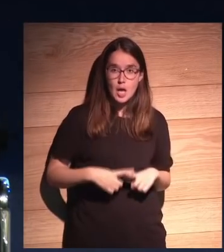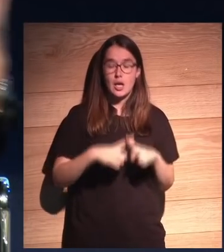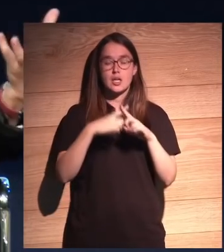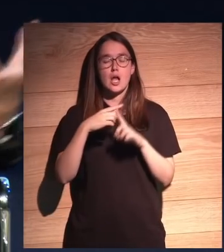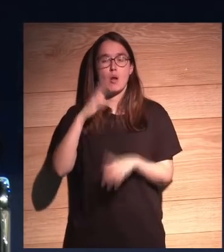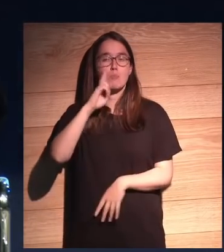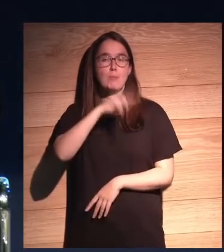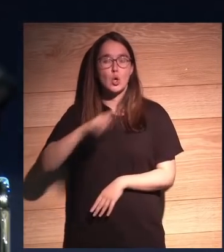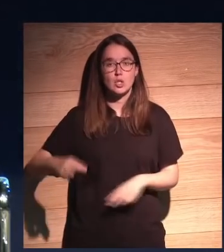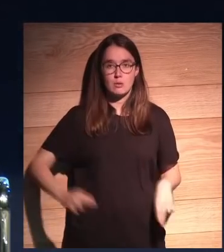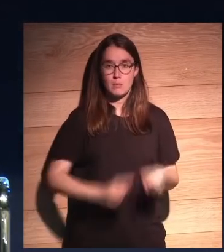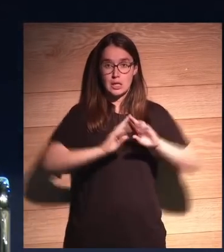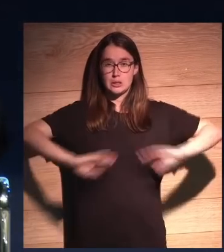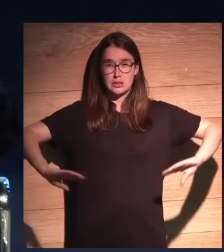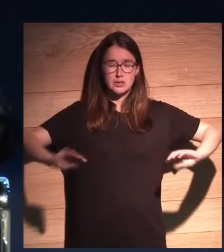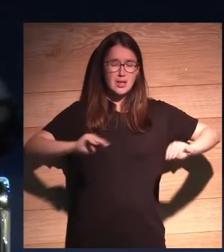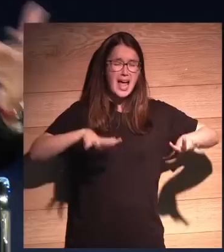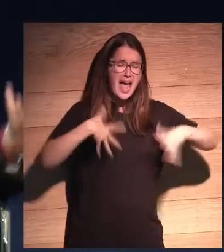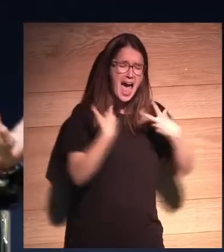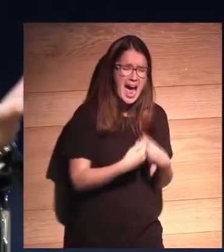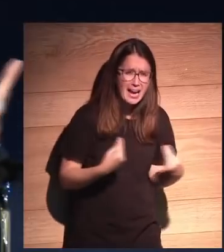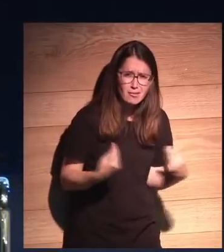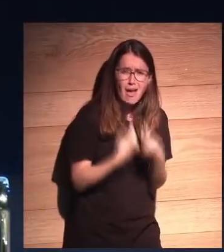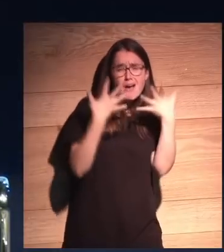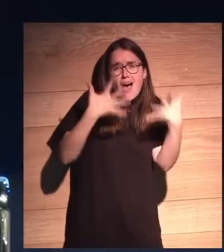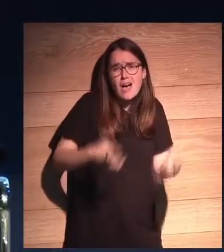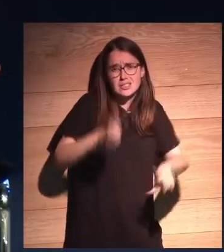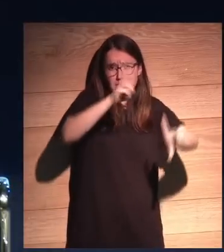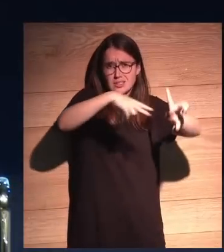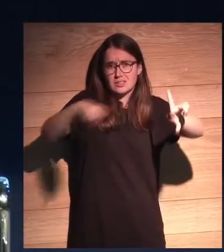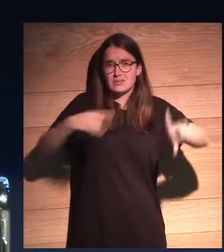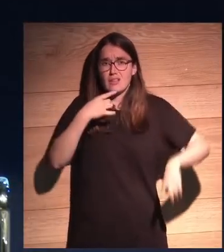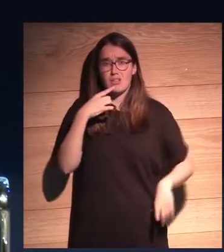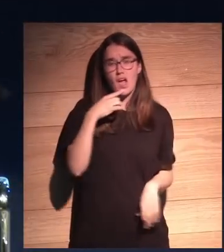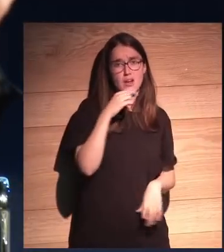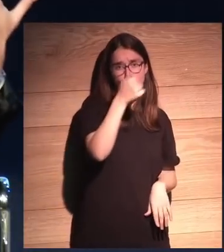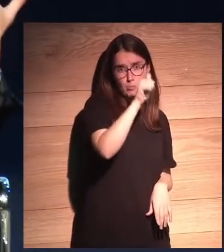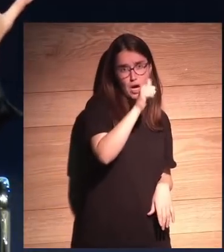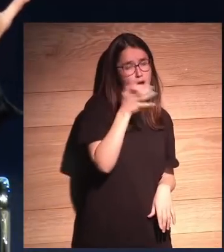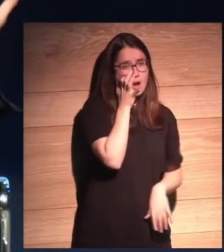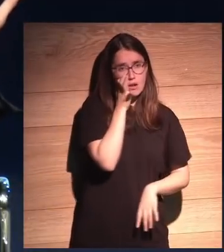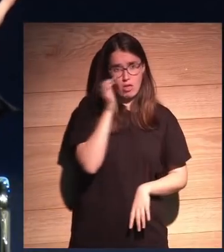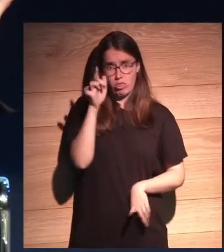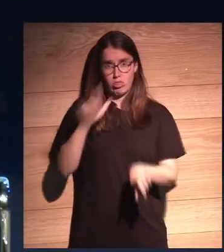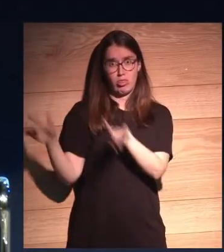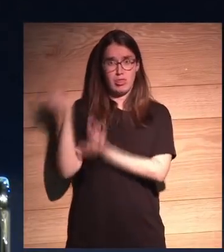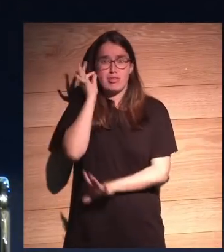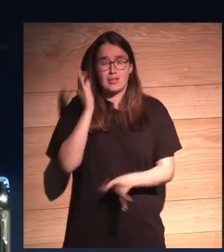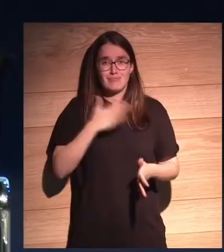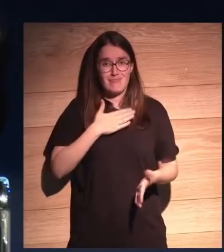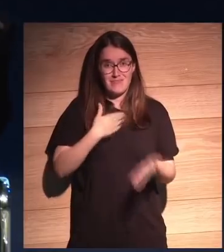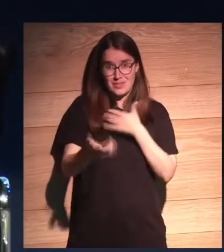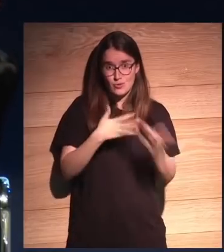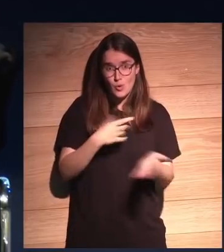estaban llenos, tenían diversas obras de Hals que no eran de Hals, eran de Judith Leyster,